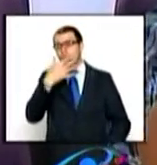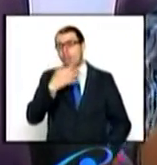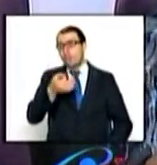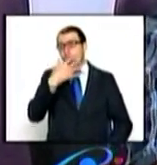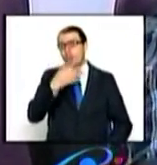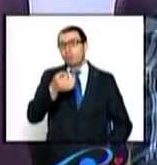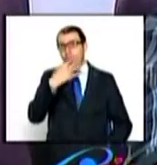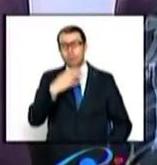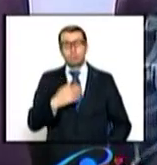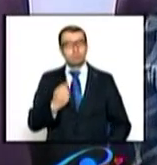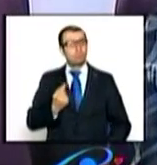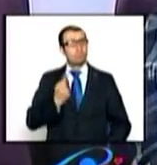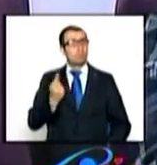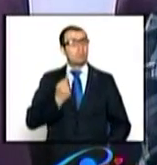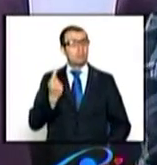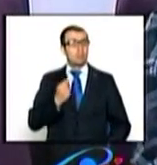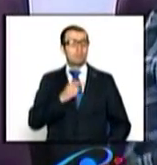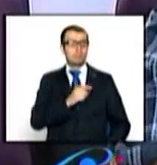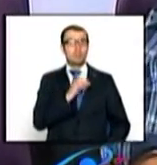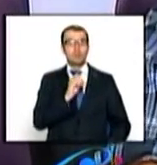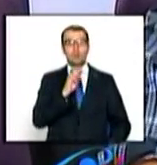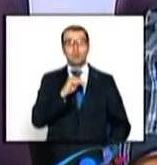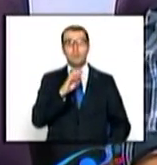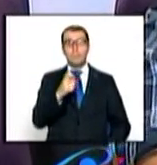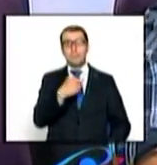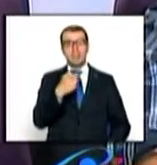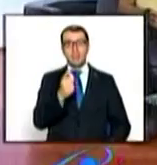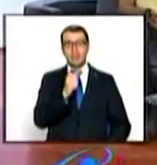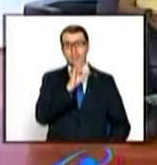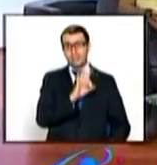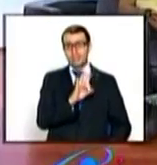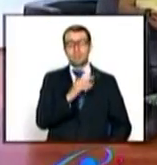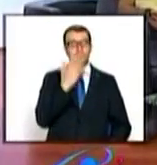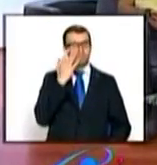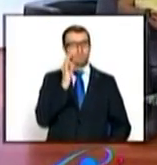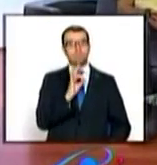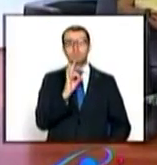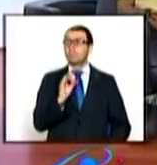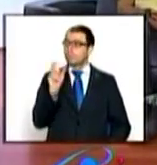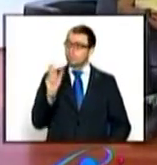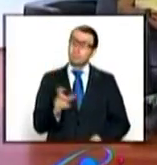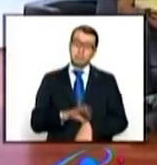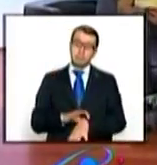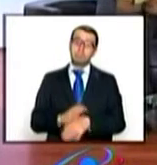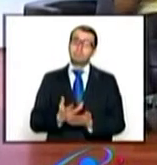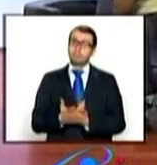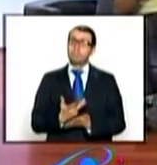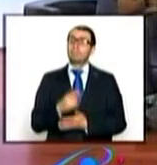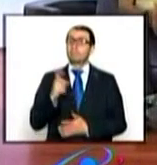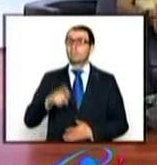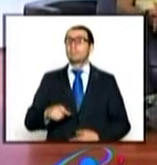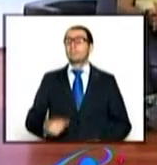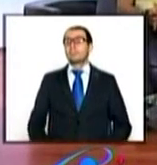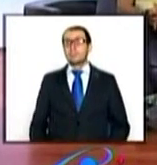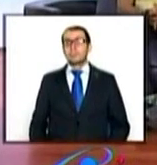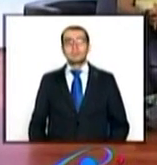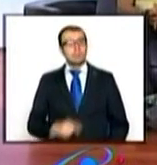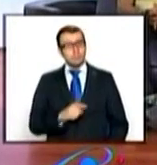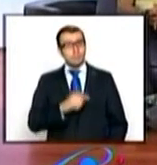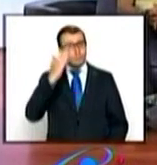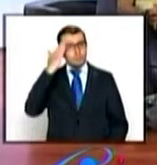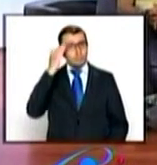eso solo se puede hacer si es un omega 3 que tenga una buena calidad. Y en manos de un médico. Y este tema yo sé que genera muchísimas